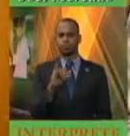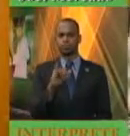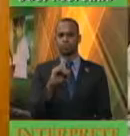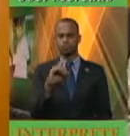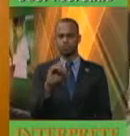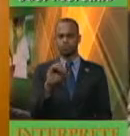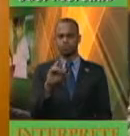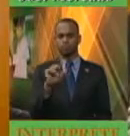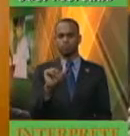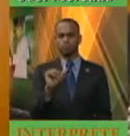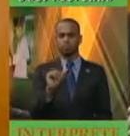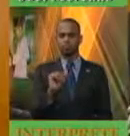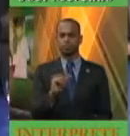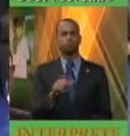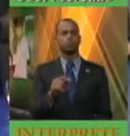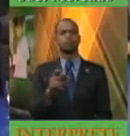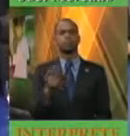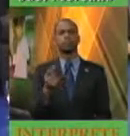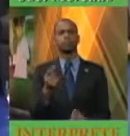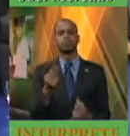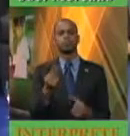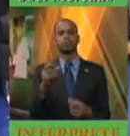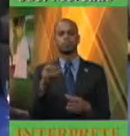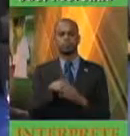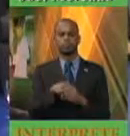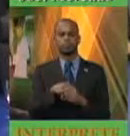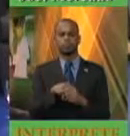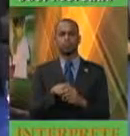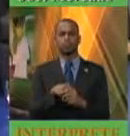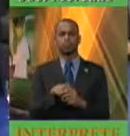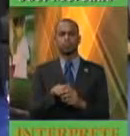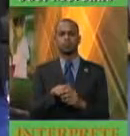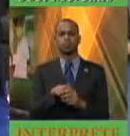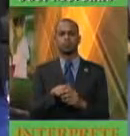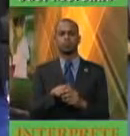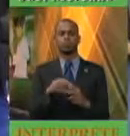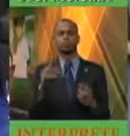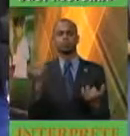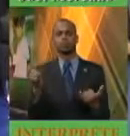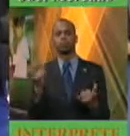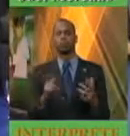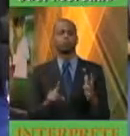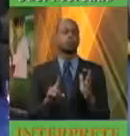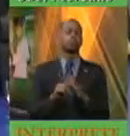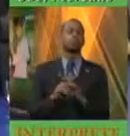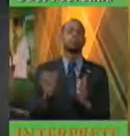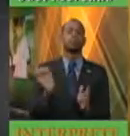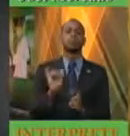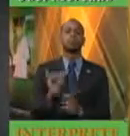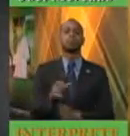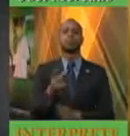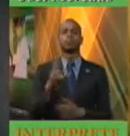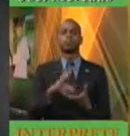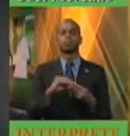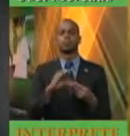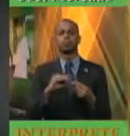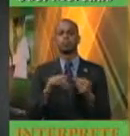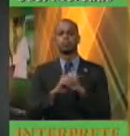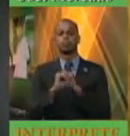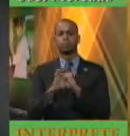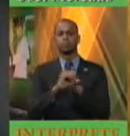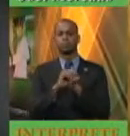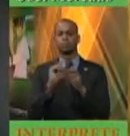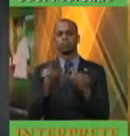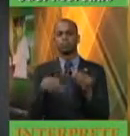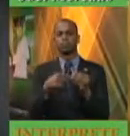Ramón, pero vamos a ver. Dentro de las modalidades que surgieron ahora fue también un spot publicitario,